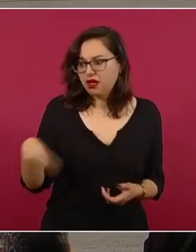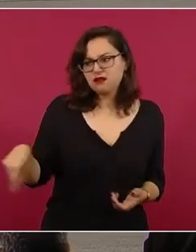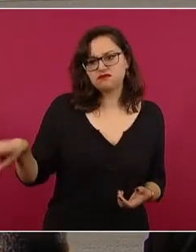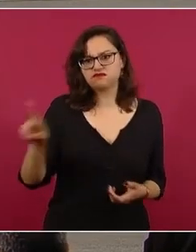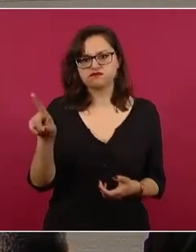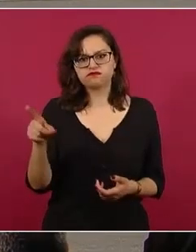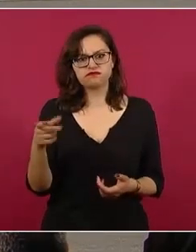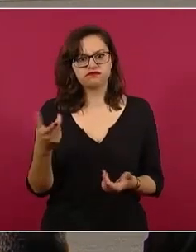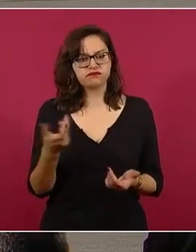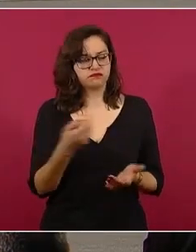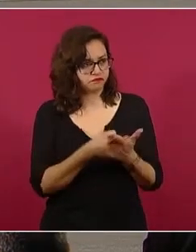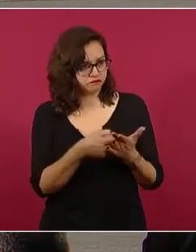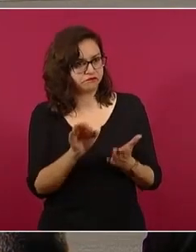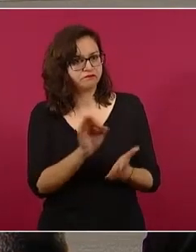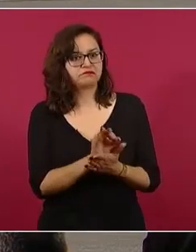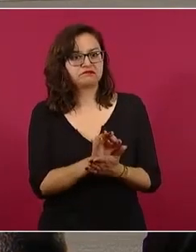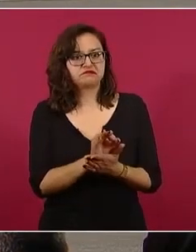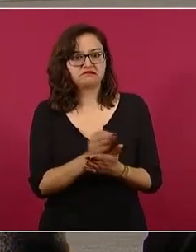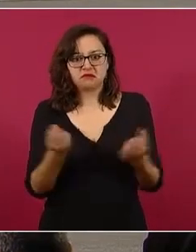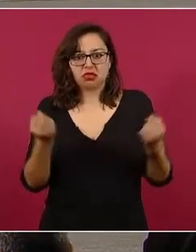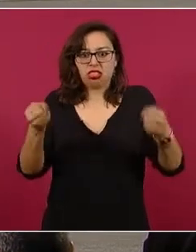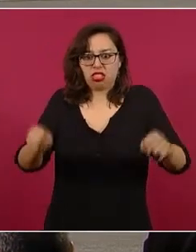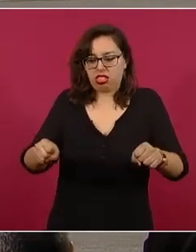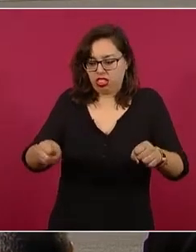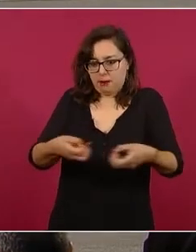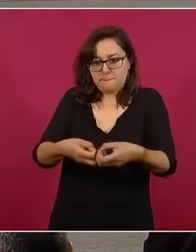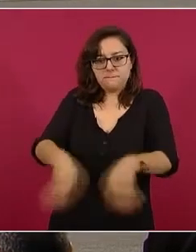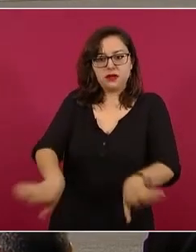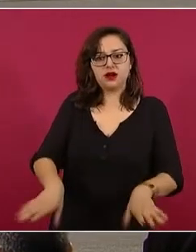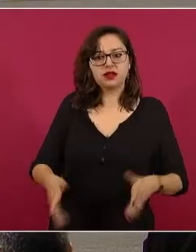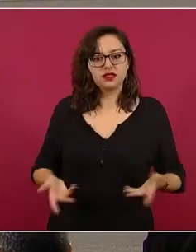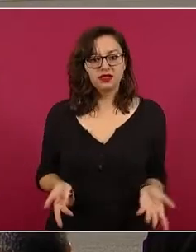entre los propios oprimidos.